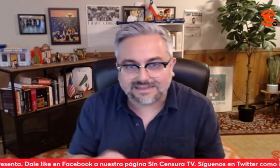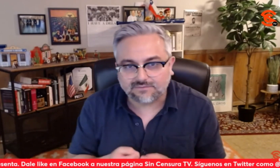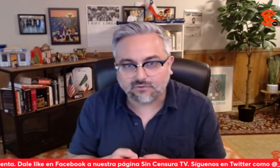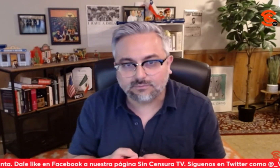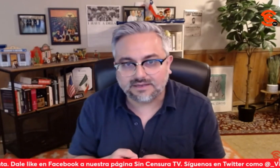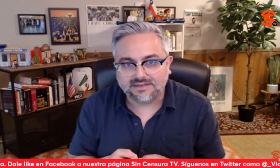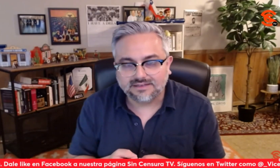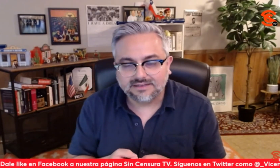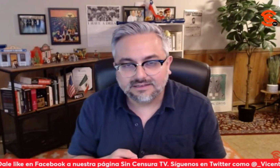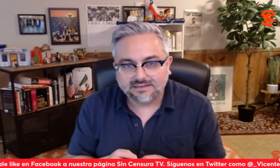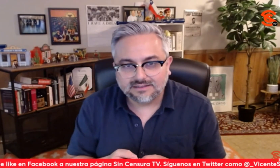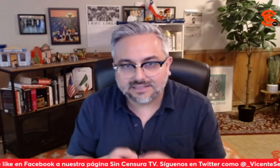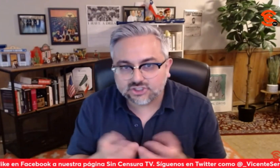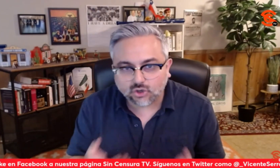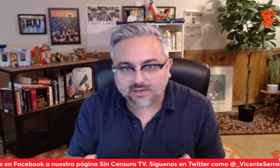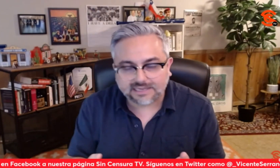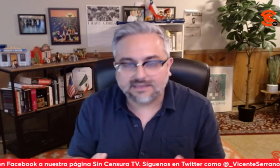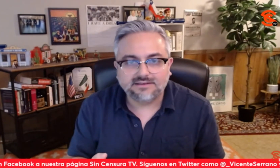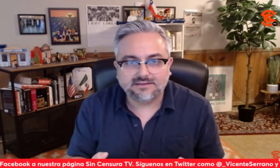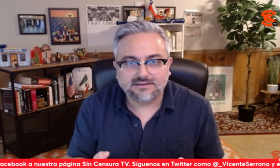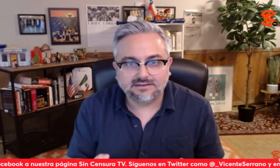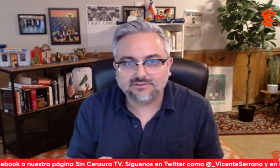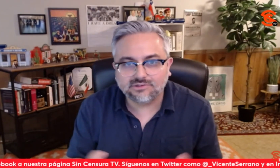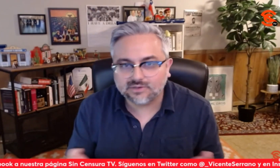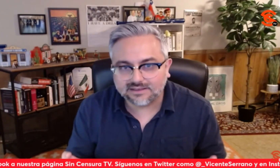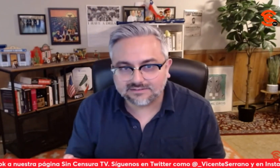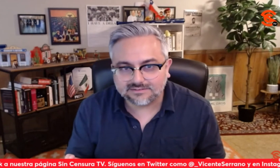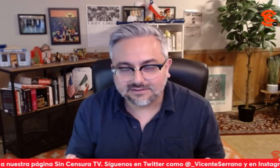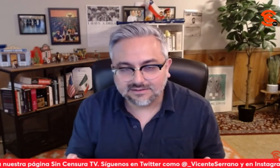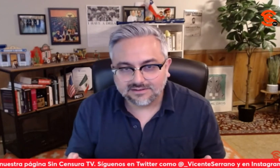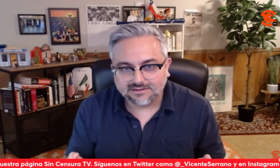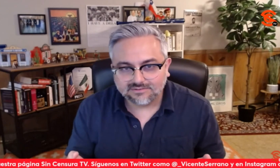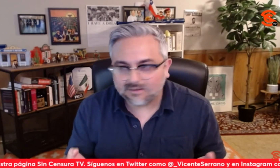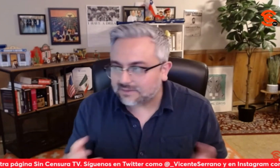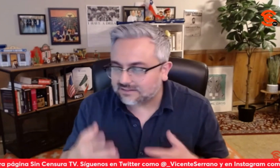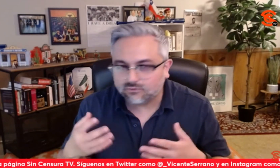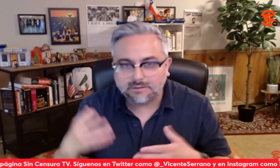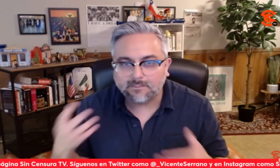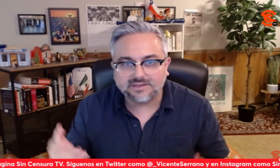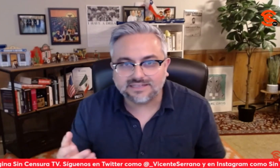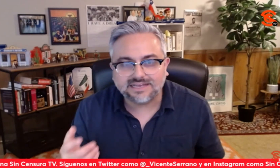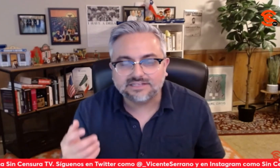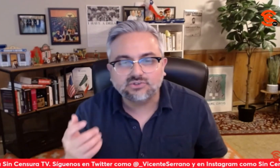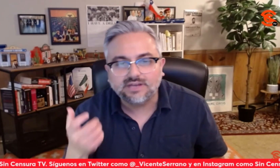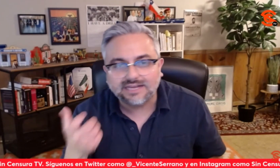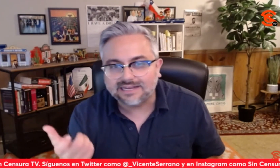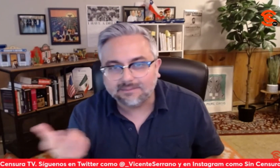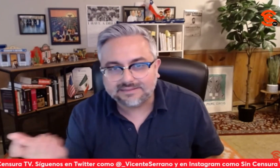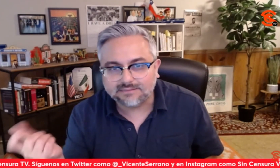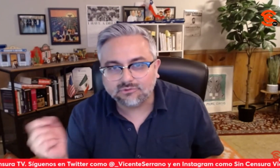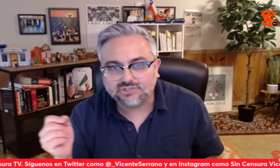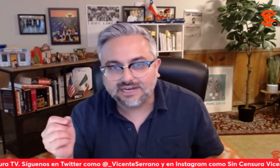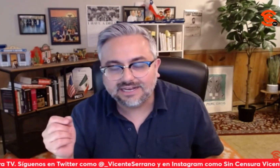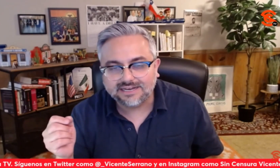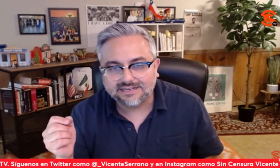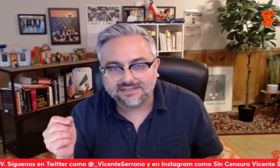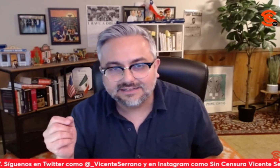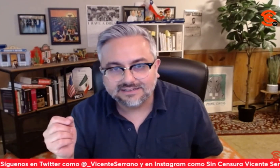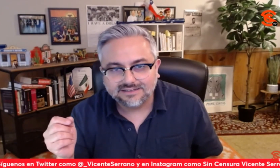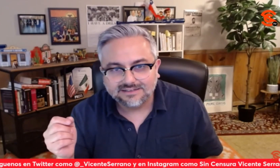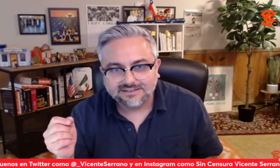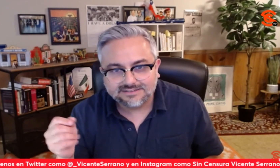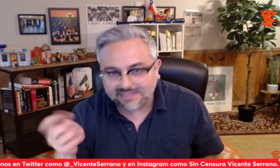es una plataforma de choque, eso es lo que es, una plataforma política de choque a la que le meten mucha